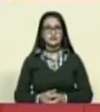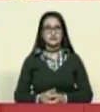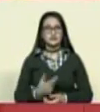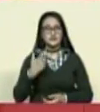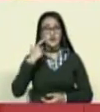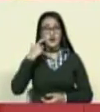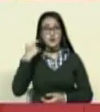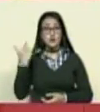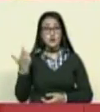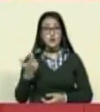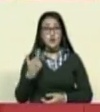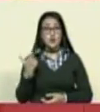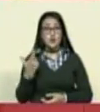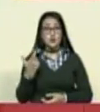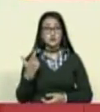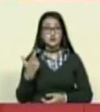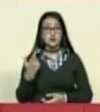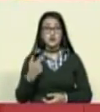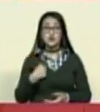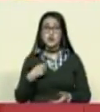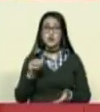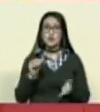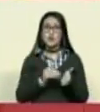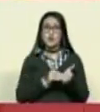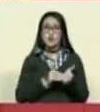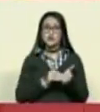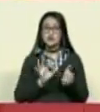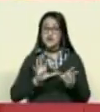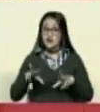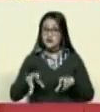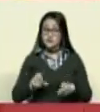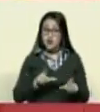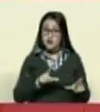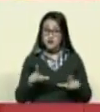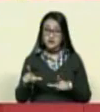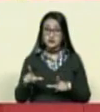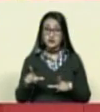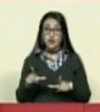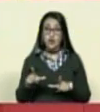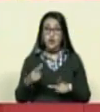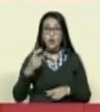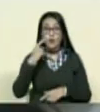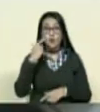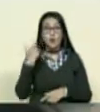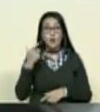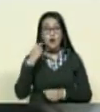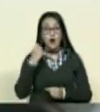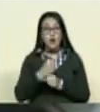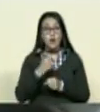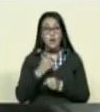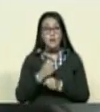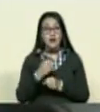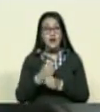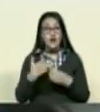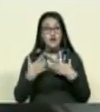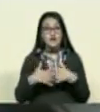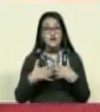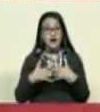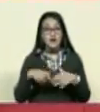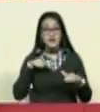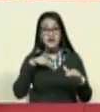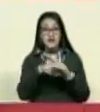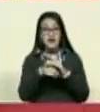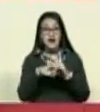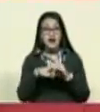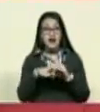Busca, ajá, yo le puse, ya te inscribieron. Busca al obrero en la fábrica, le puse.